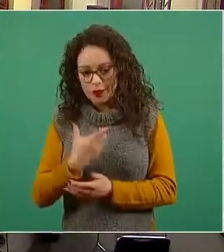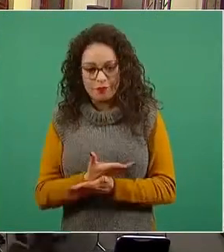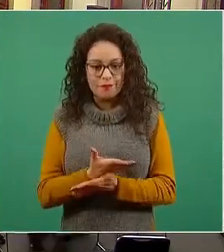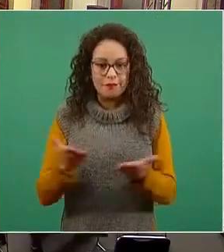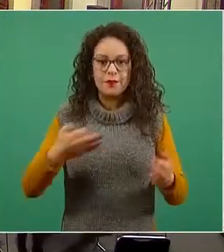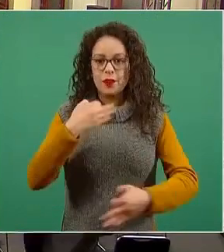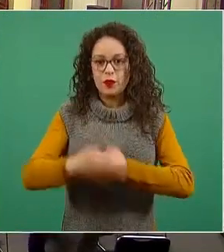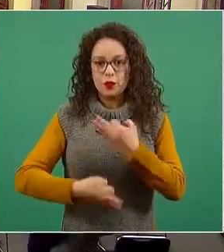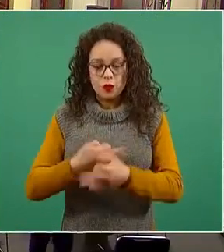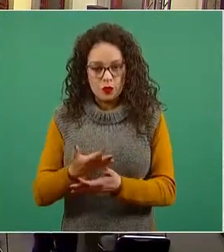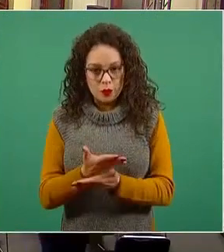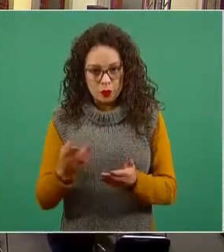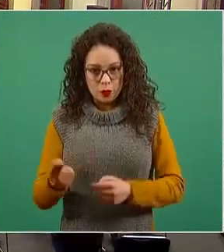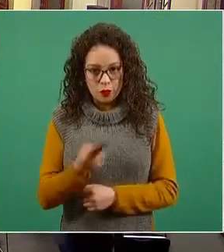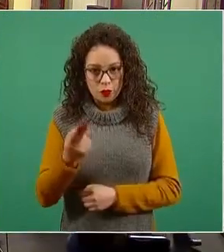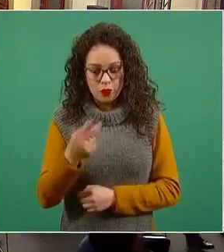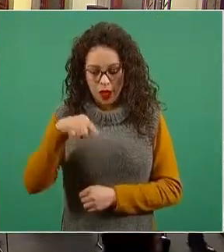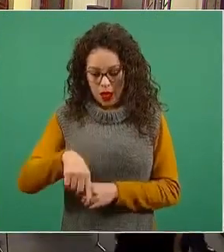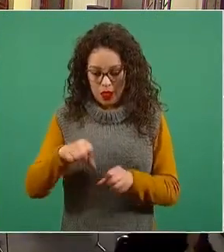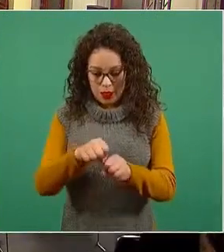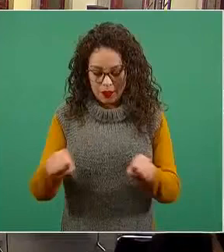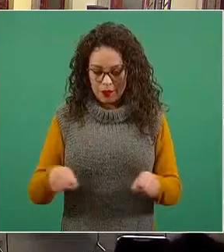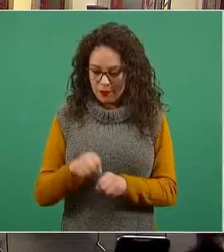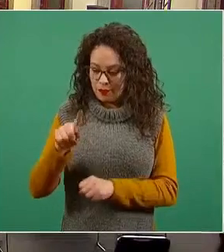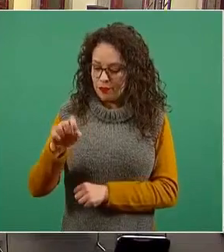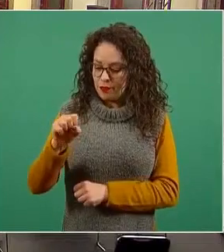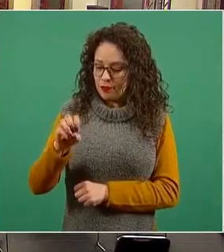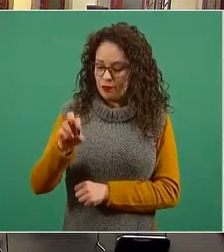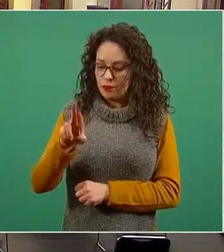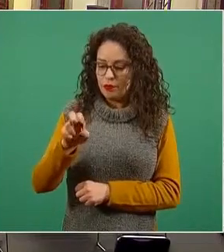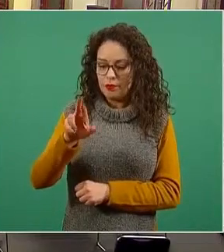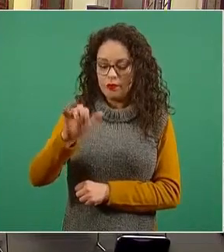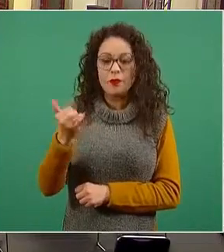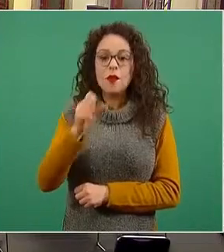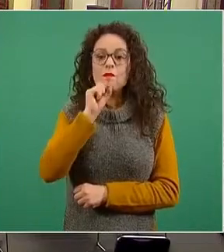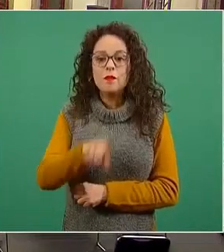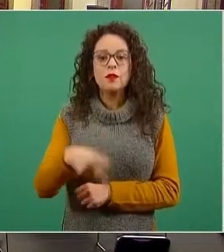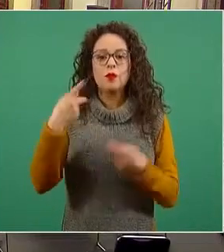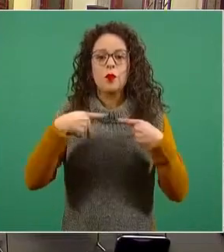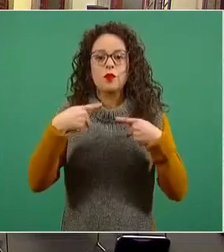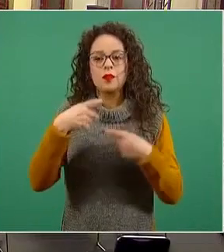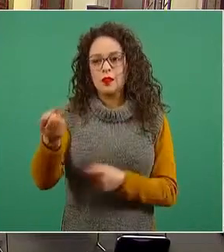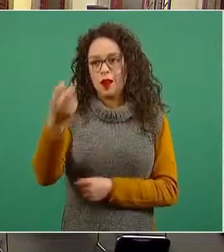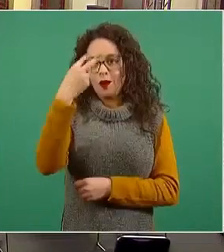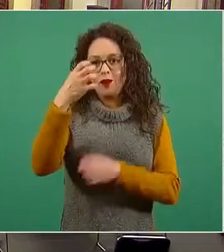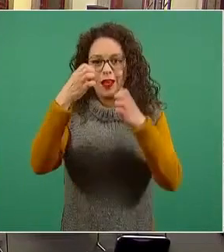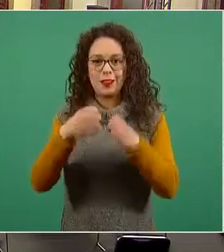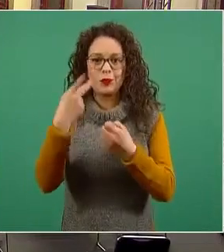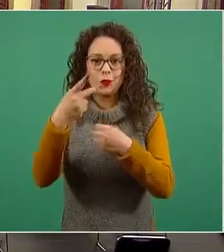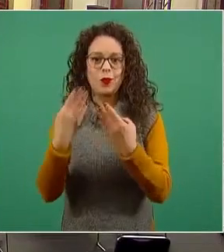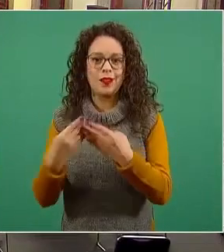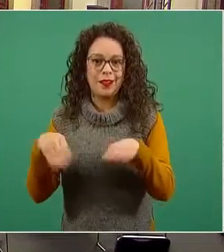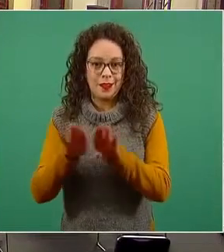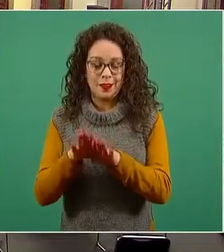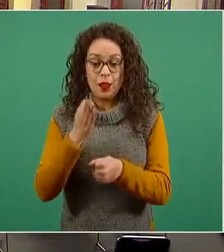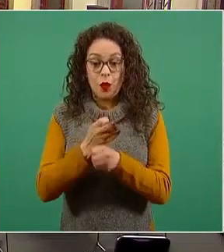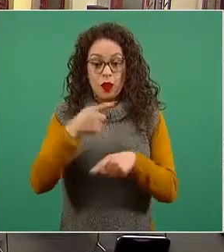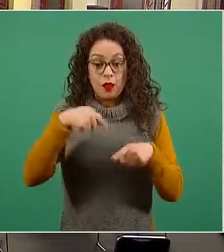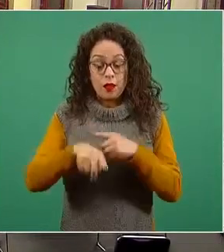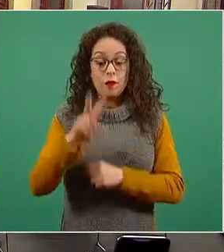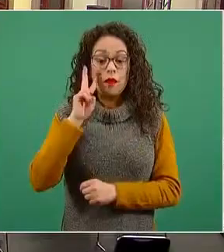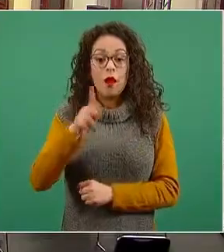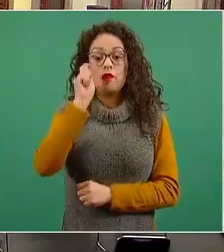a todas y todos aquí en Salón Tesorería y en sus casas. Vamos a proceder al